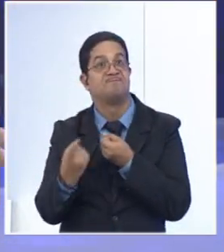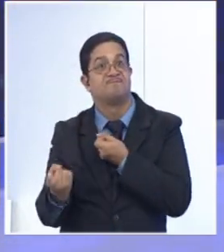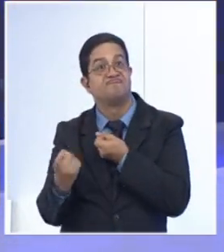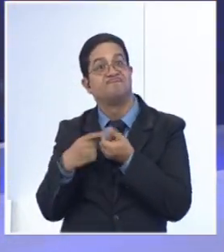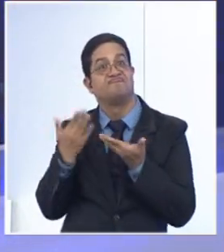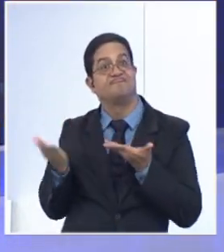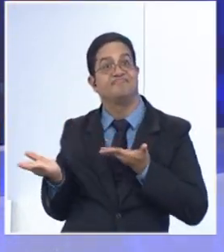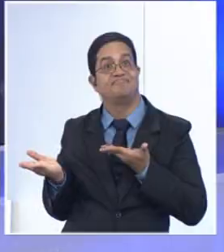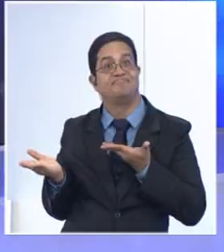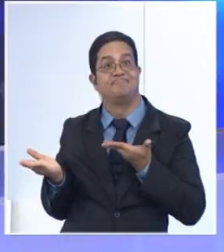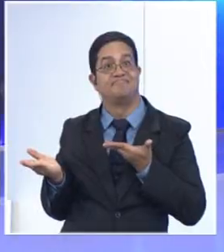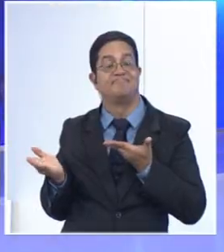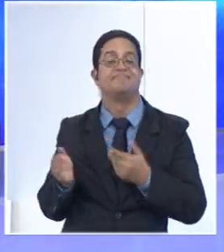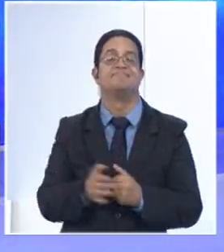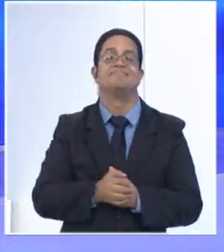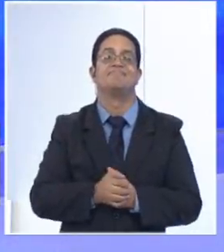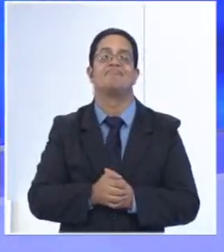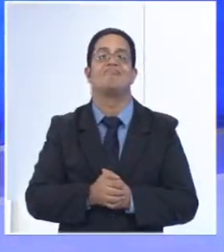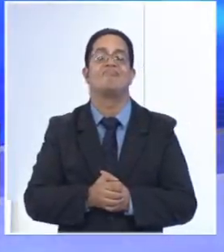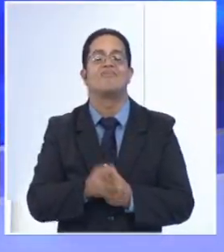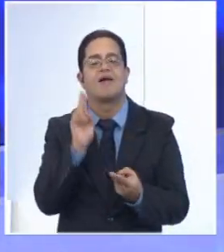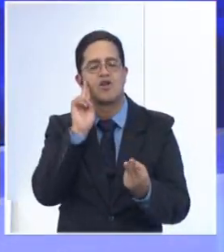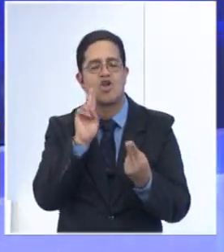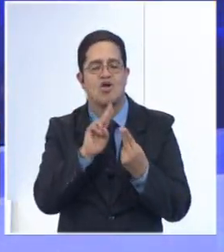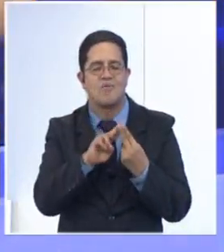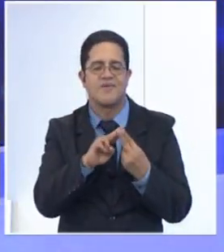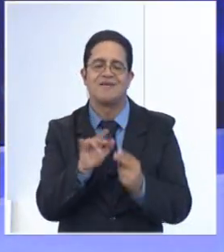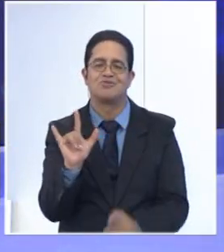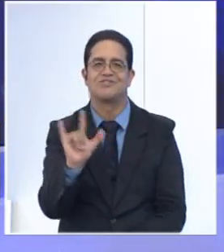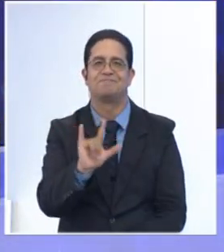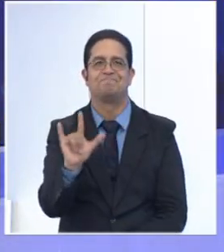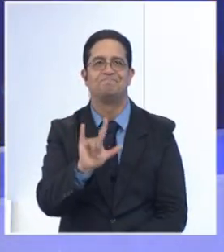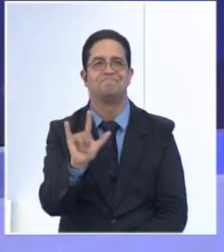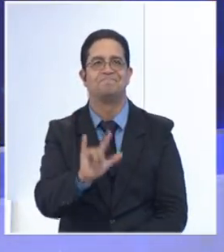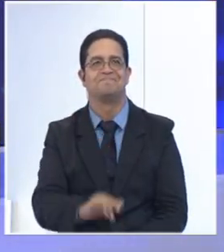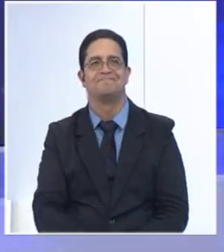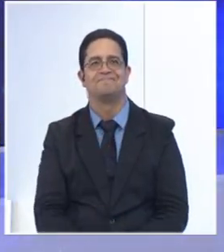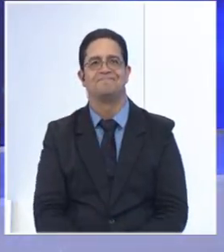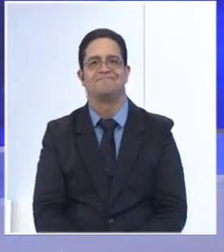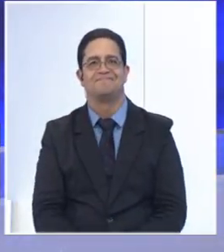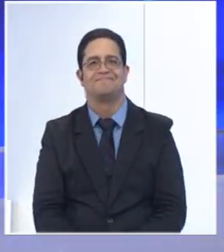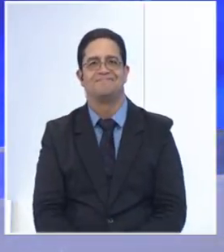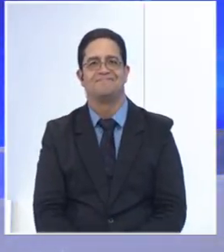Nuestras cuentas, @salud_gb, @NilaJZara. Será hasta una próxima oportunidad.